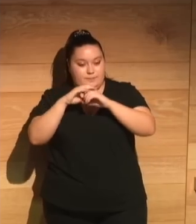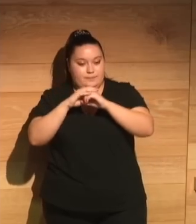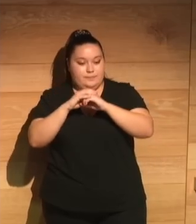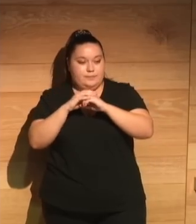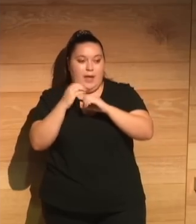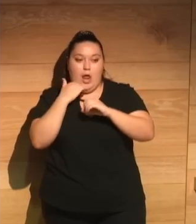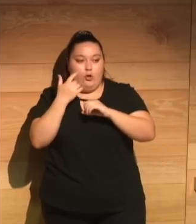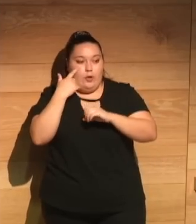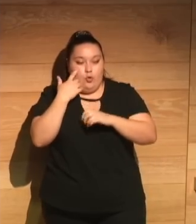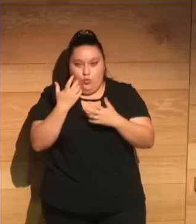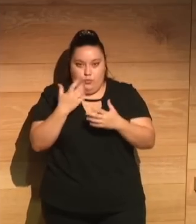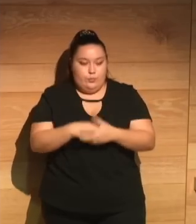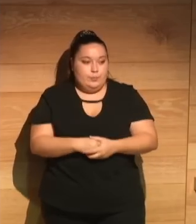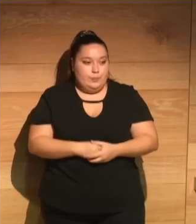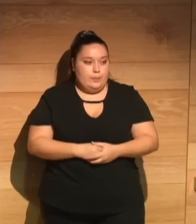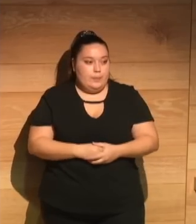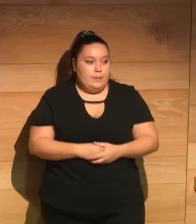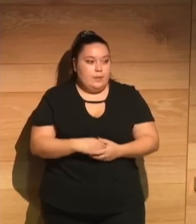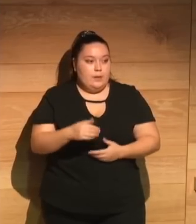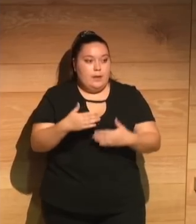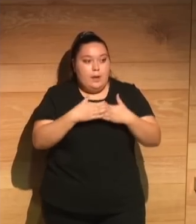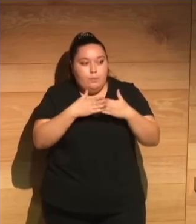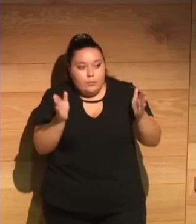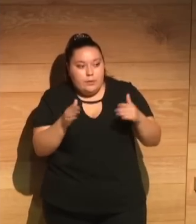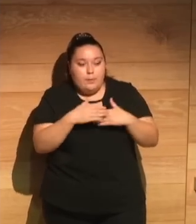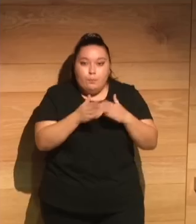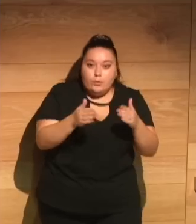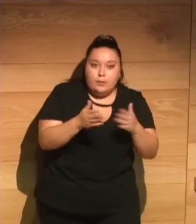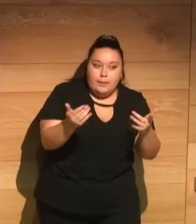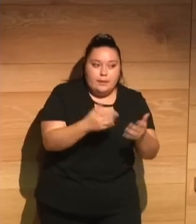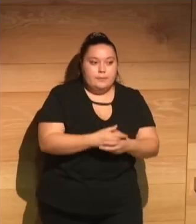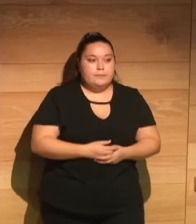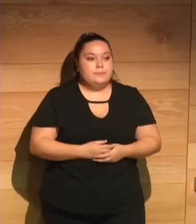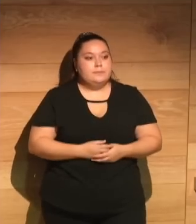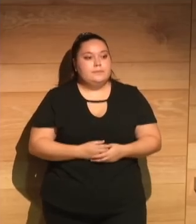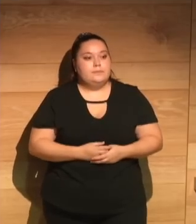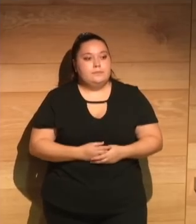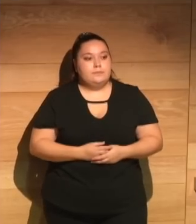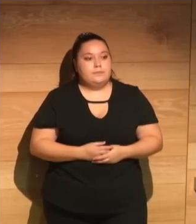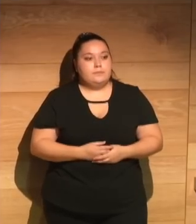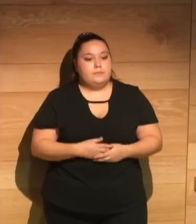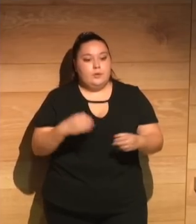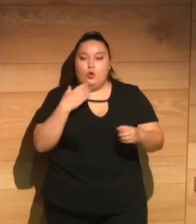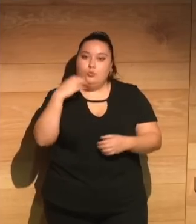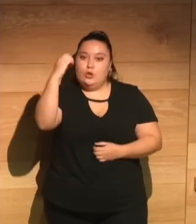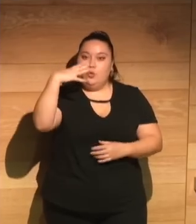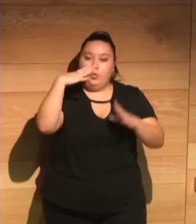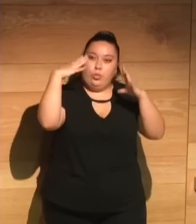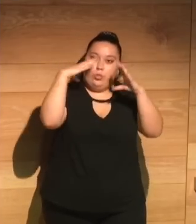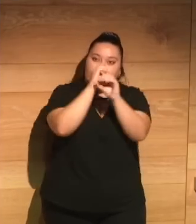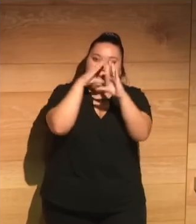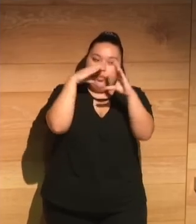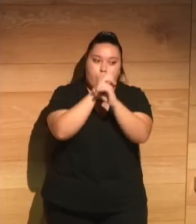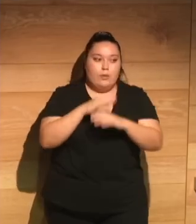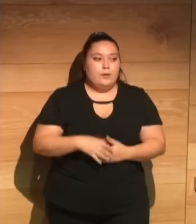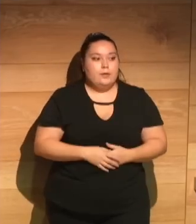naves espaciales, sí. Casi como una especie de fuelle. ¡Abran las puertas romboides! ¡Abran las puertas romboides! Efectivamente. Justo, cantidad de luz que entra. Yo voy dando referencias